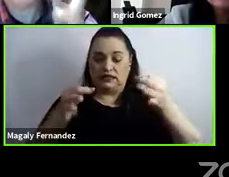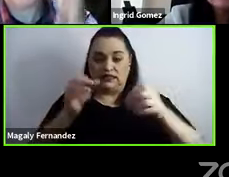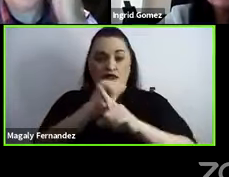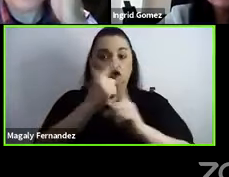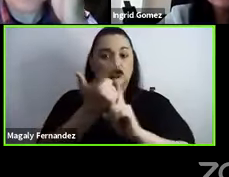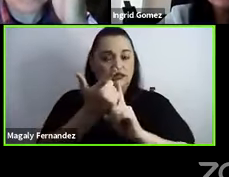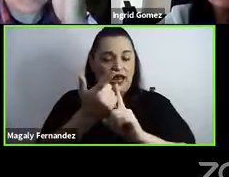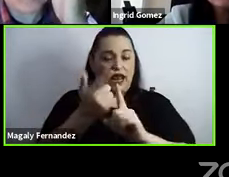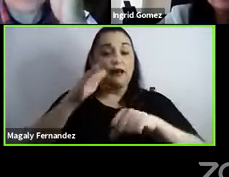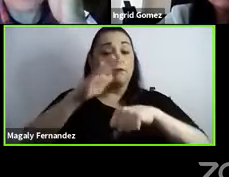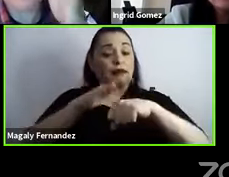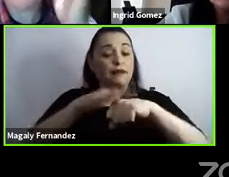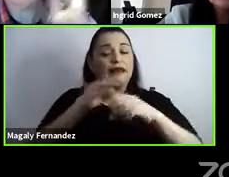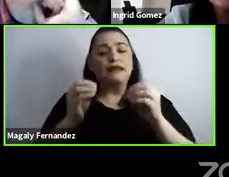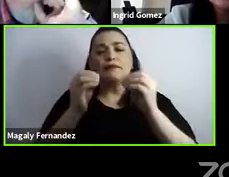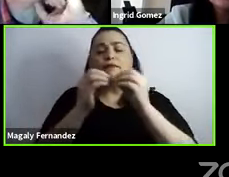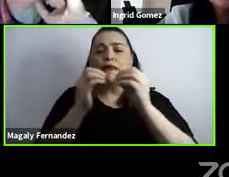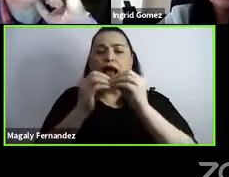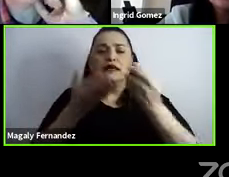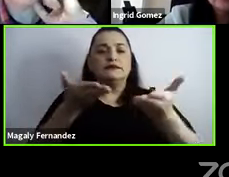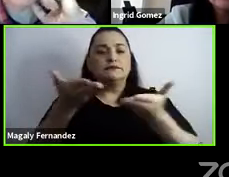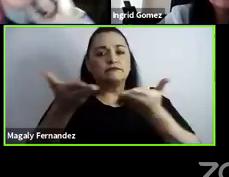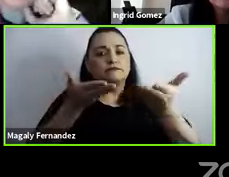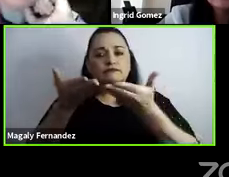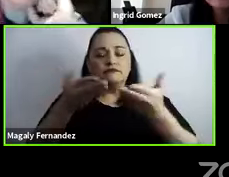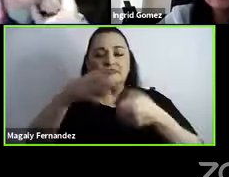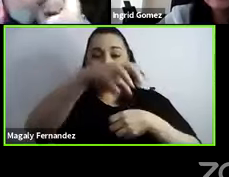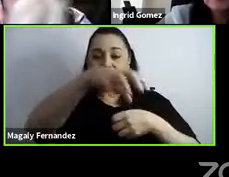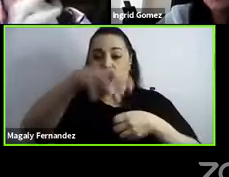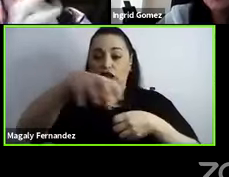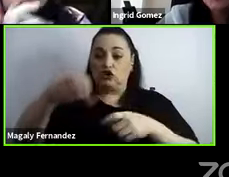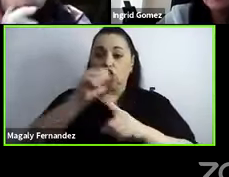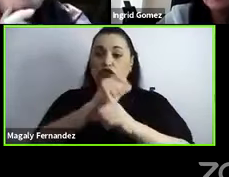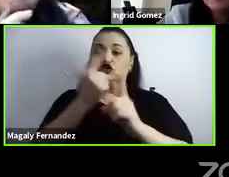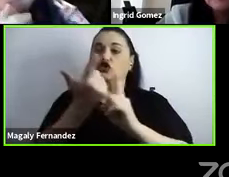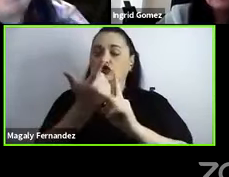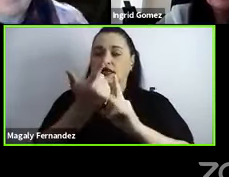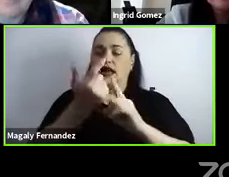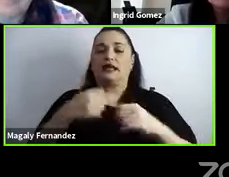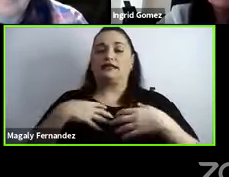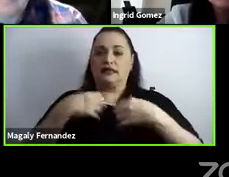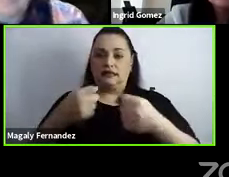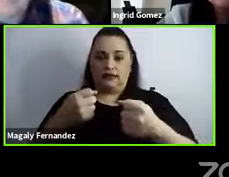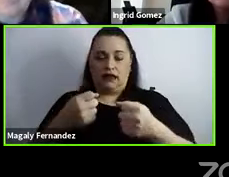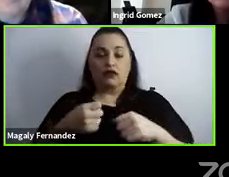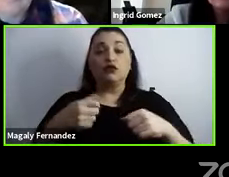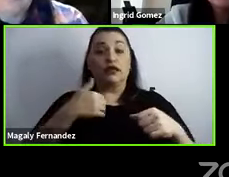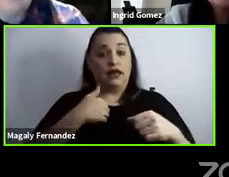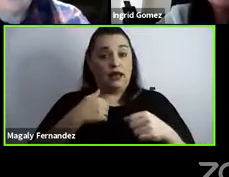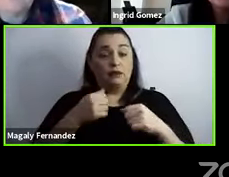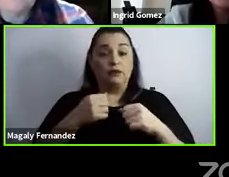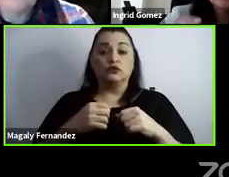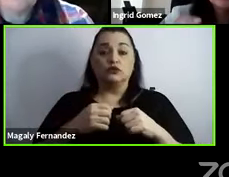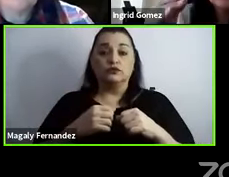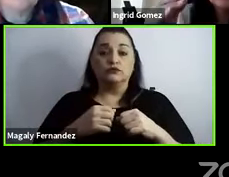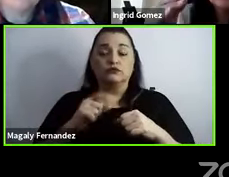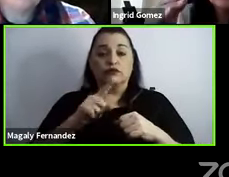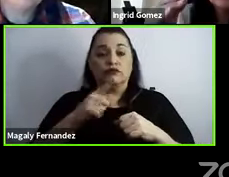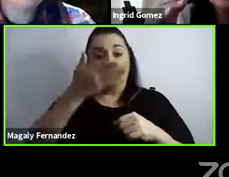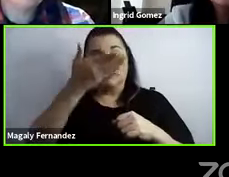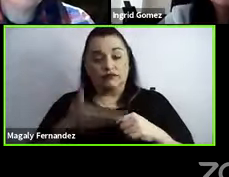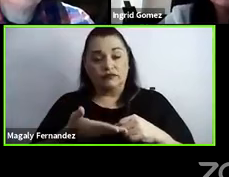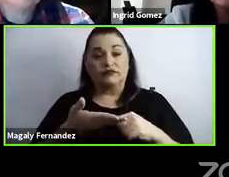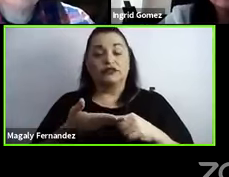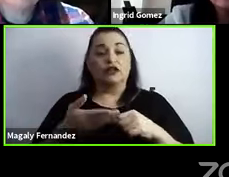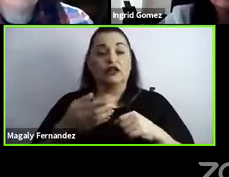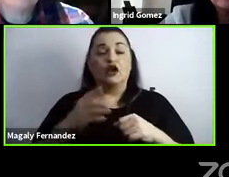mayores intersecciones de los sectores social y sanitarios. Tenemos entonces a nuestro